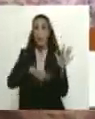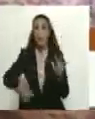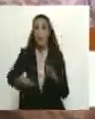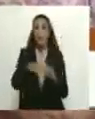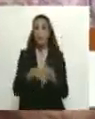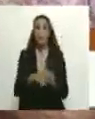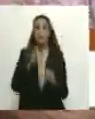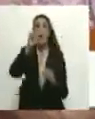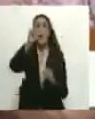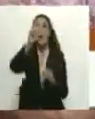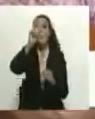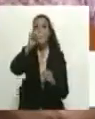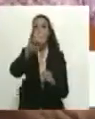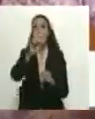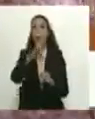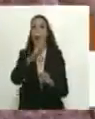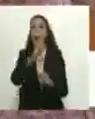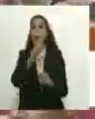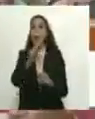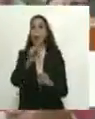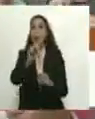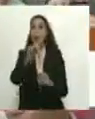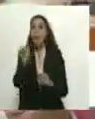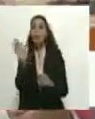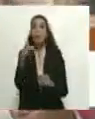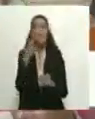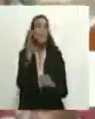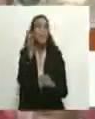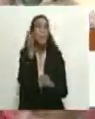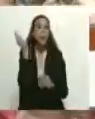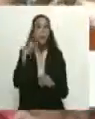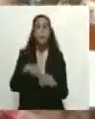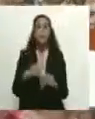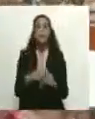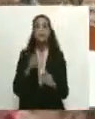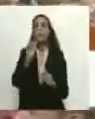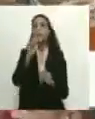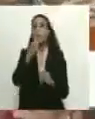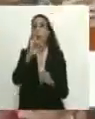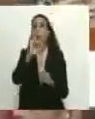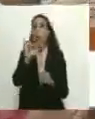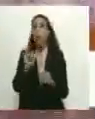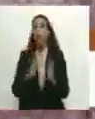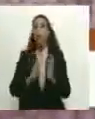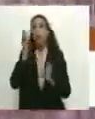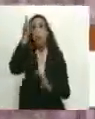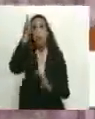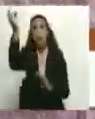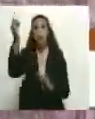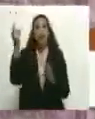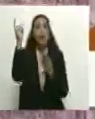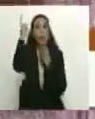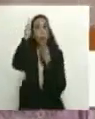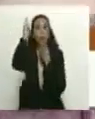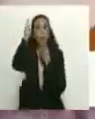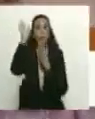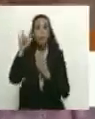Marianela Betancura, enlace territorial. Arly González, concejala indígena.